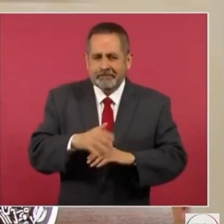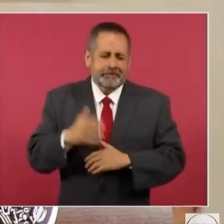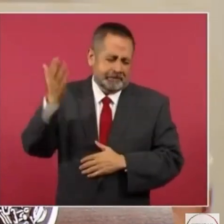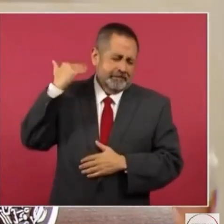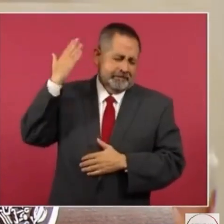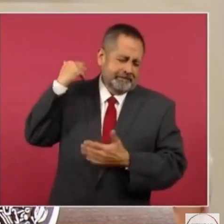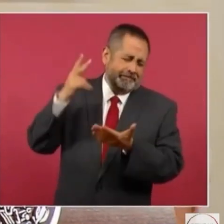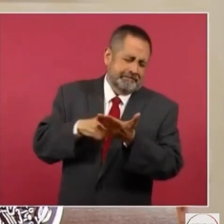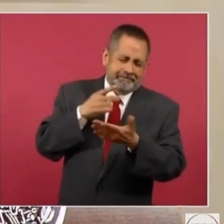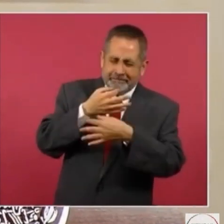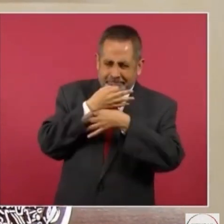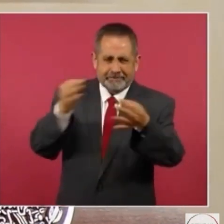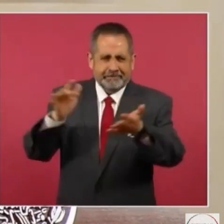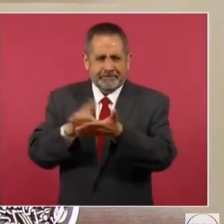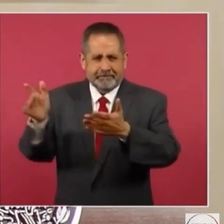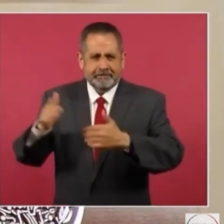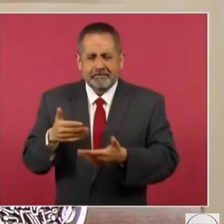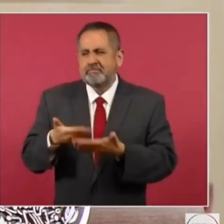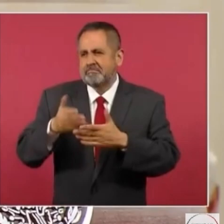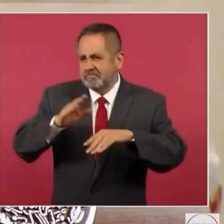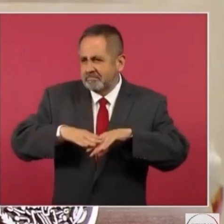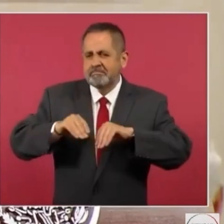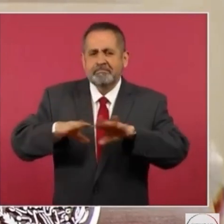pero ahora más.